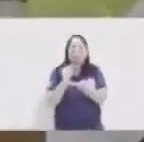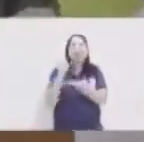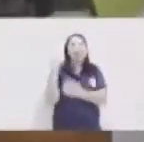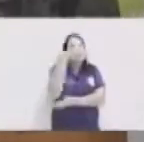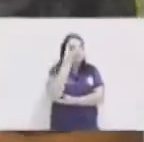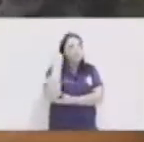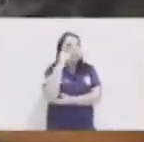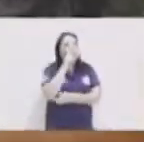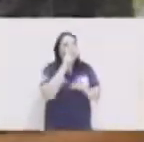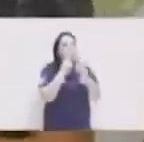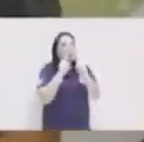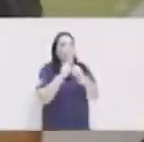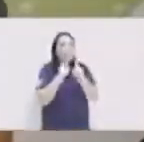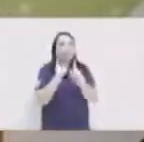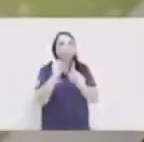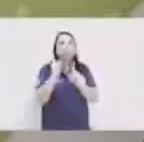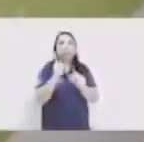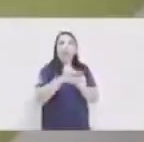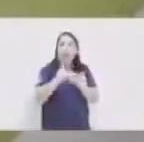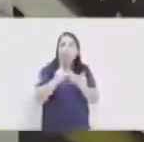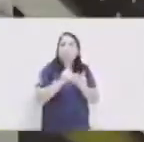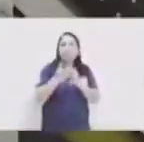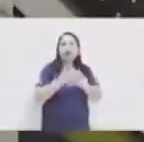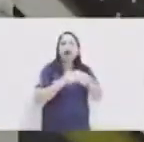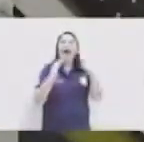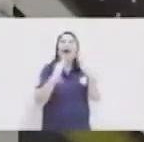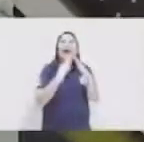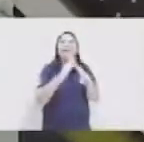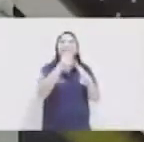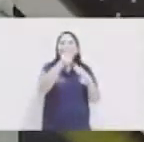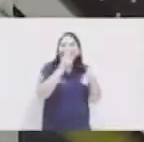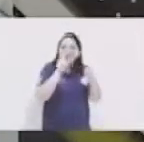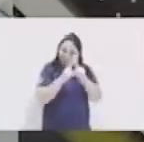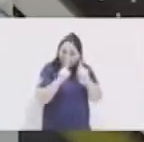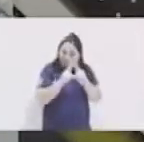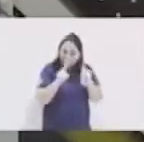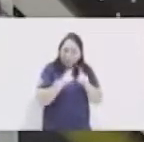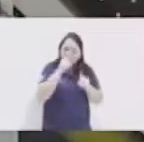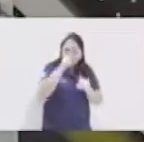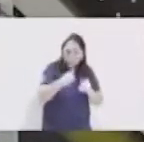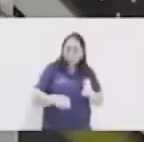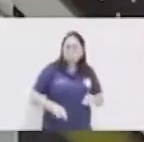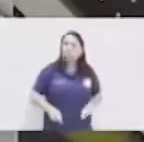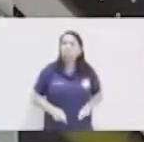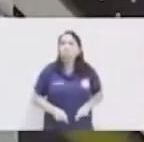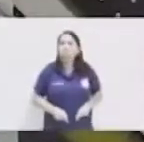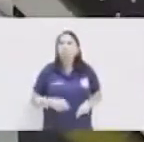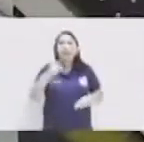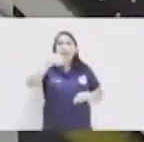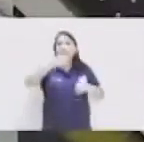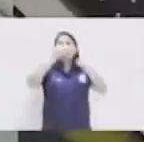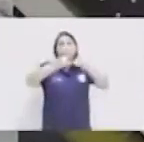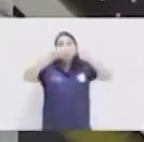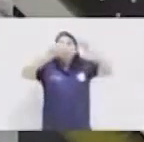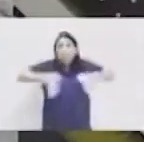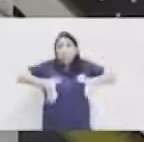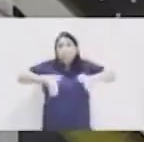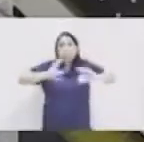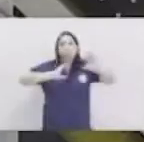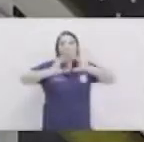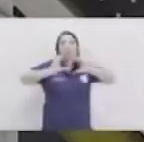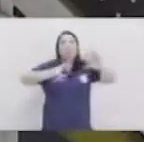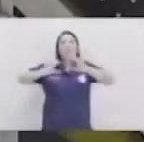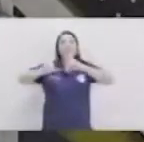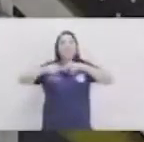mantener una buena higiene. Ustedes en casa traten de hacerlo de igual manera, y es así como llegamos al final del segmento de comunicación y lenguaje. Quédese donde